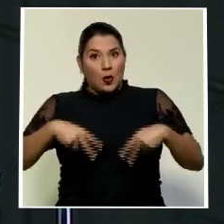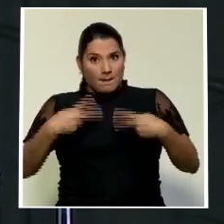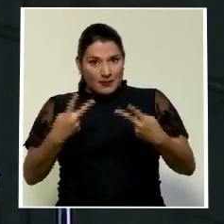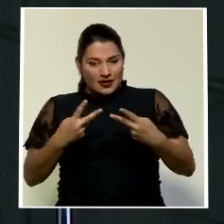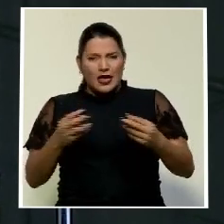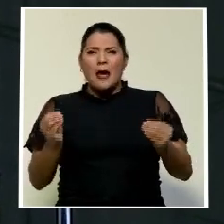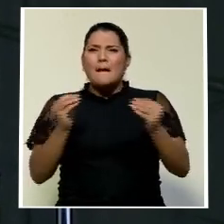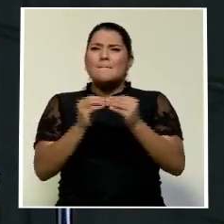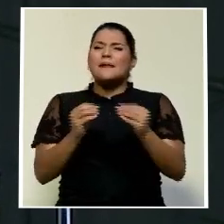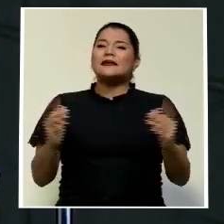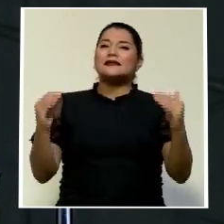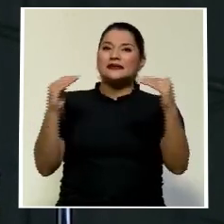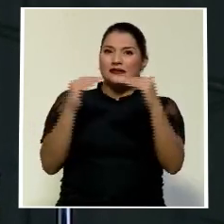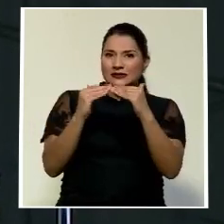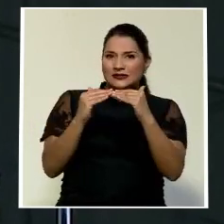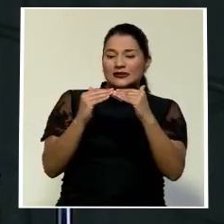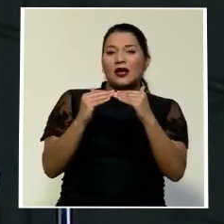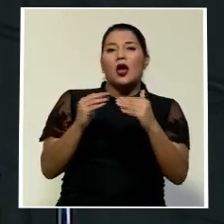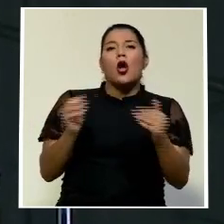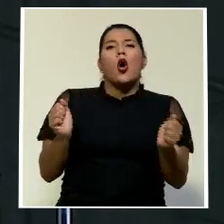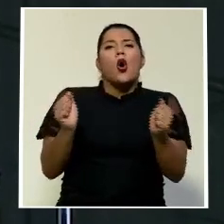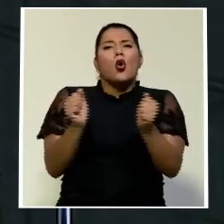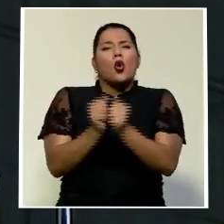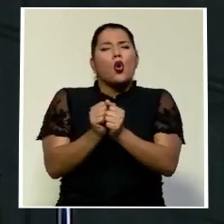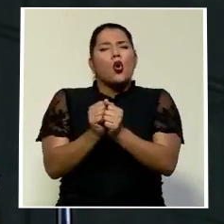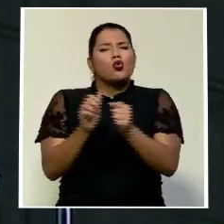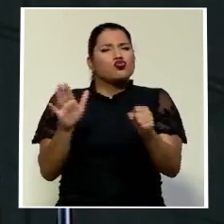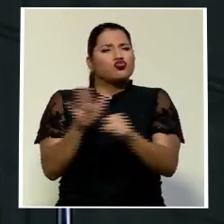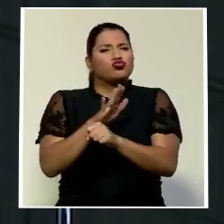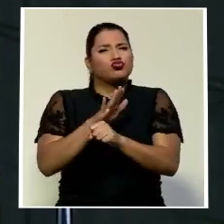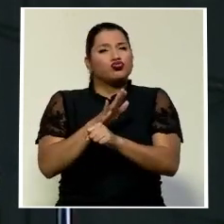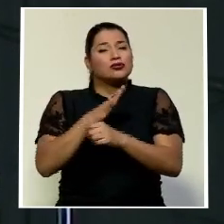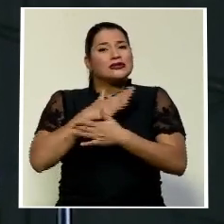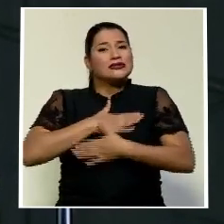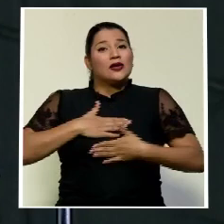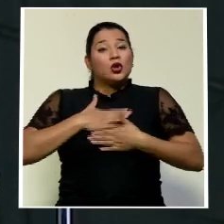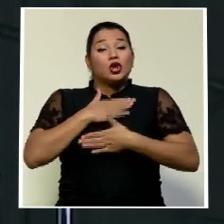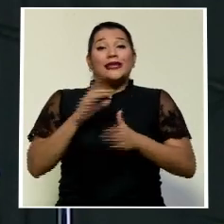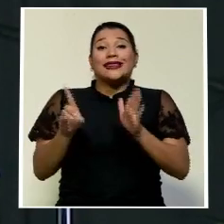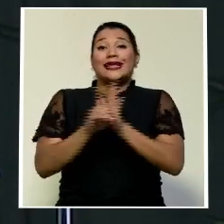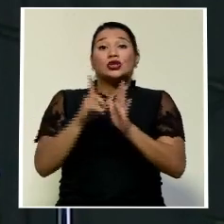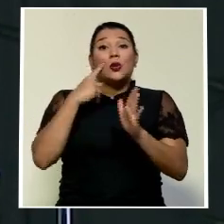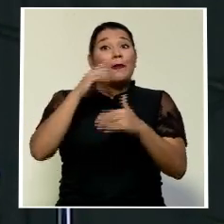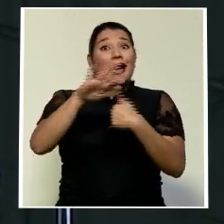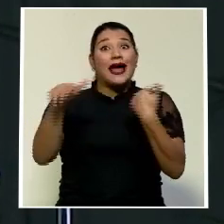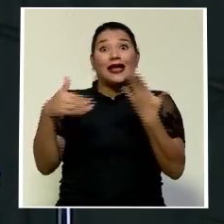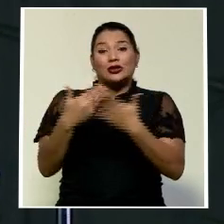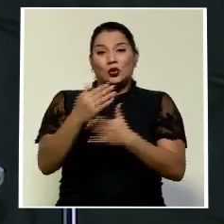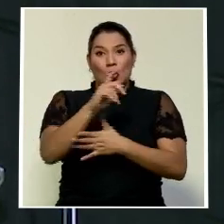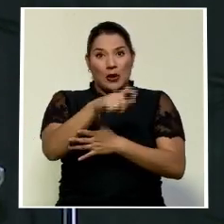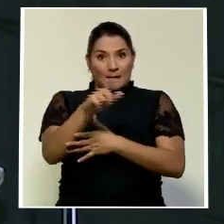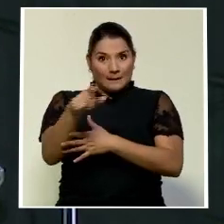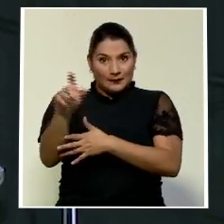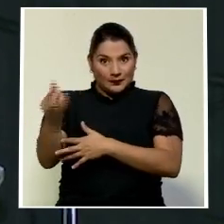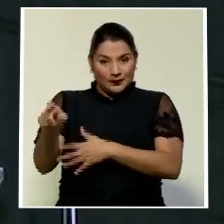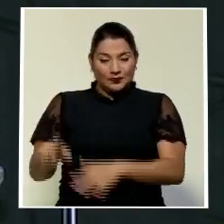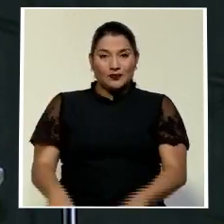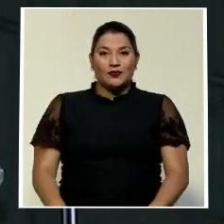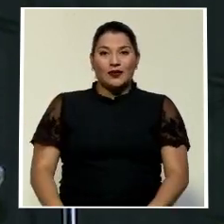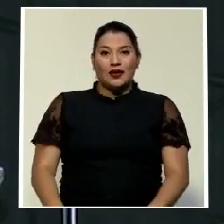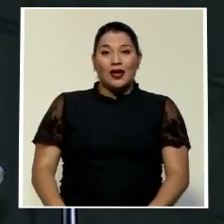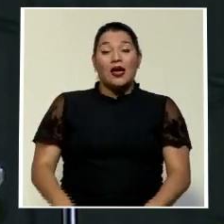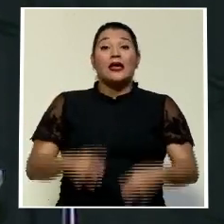más igualitaria, con pleno disfrute de derechos para toda la ciudadanía.